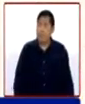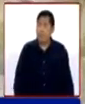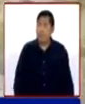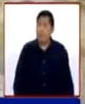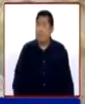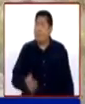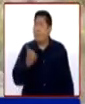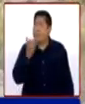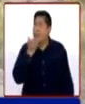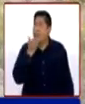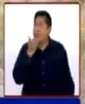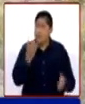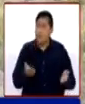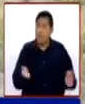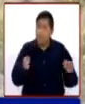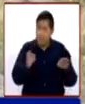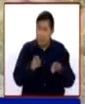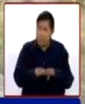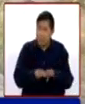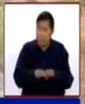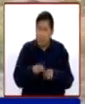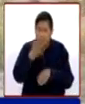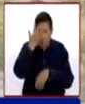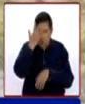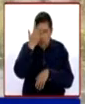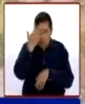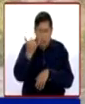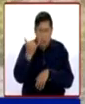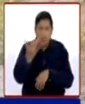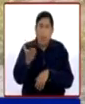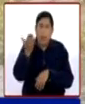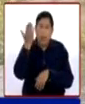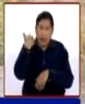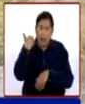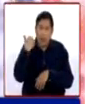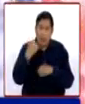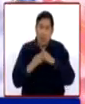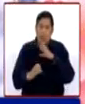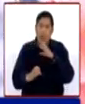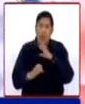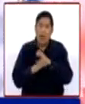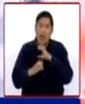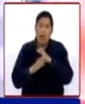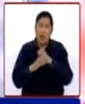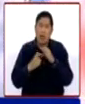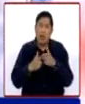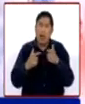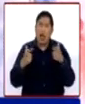¿Y esto por qué se cierra? Porque antes volquetas subían.